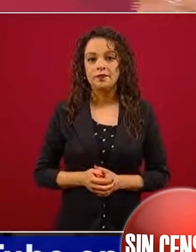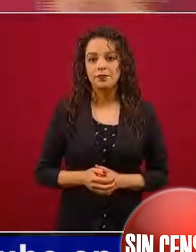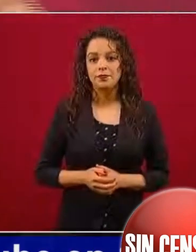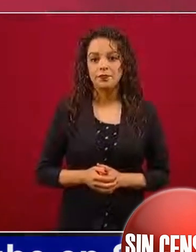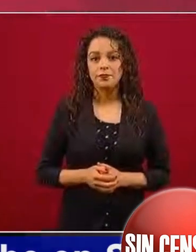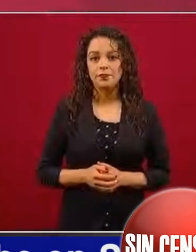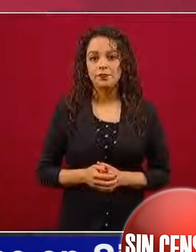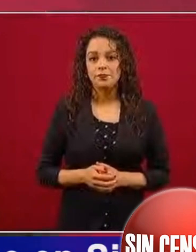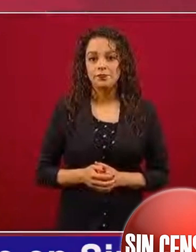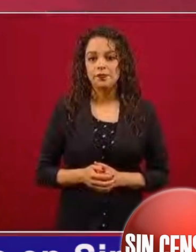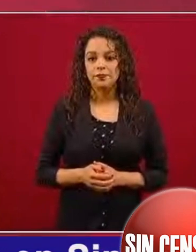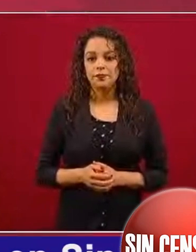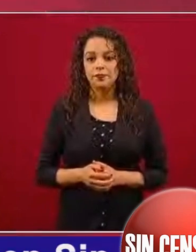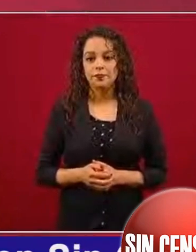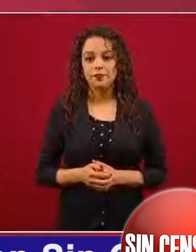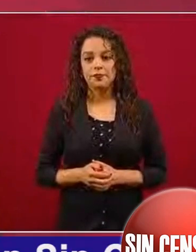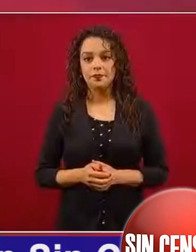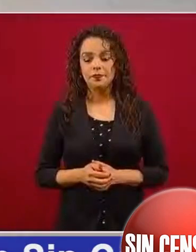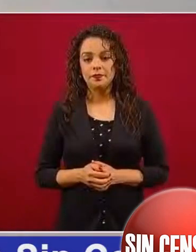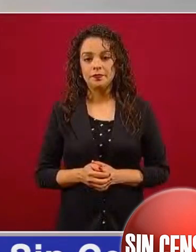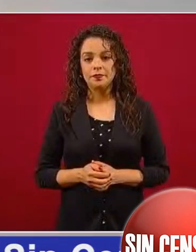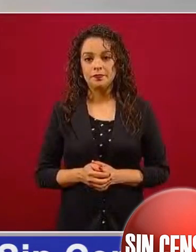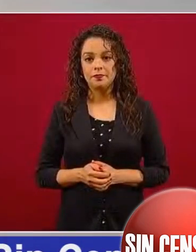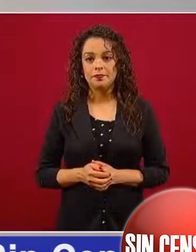Y ahí se mantuvo